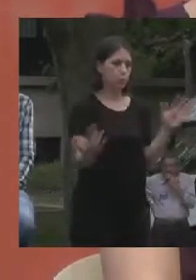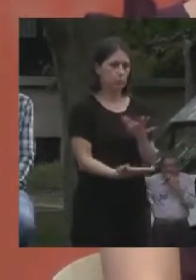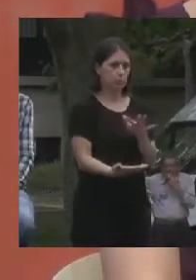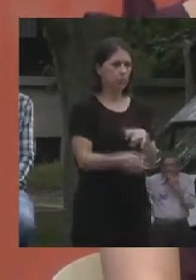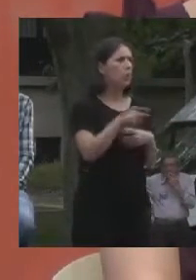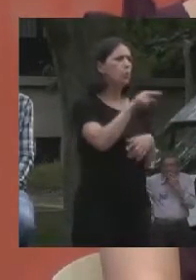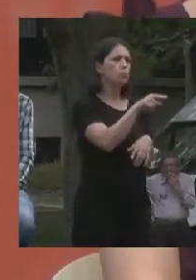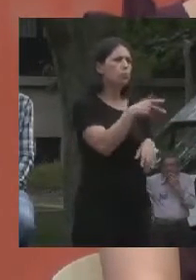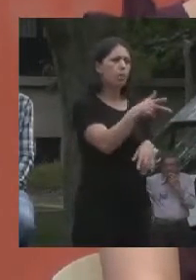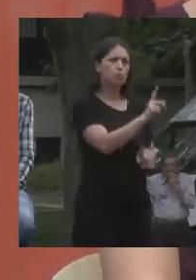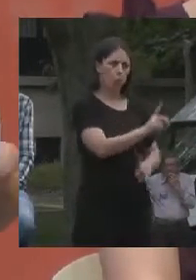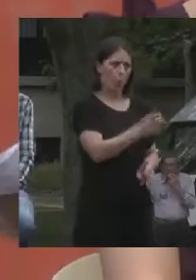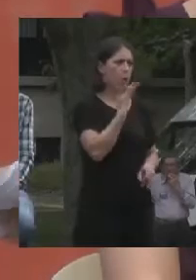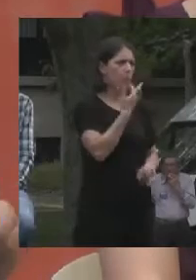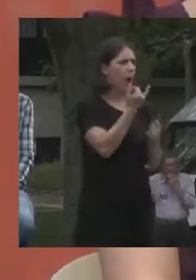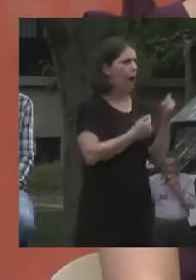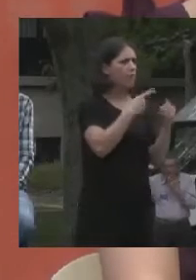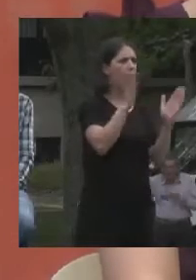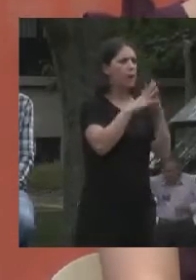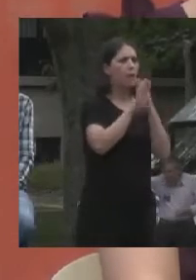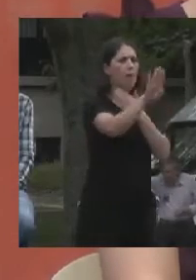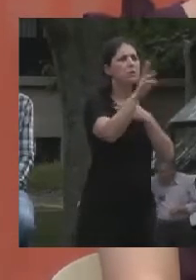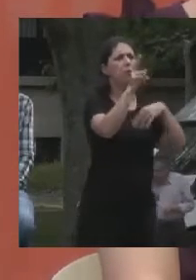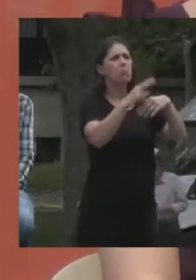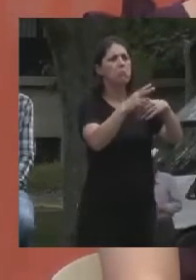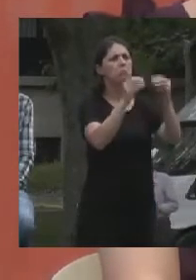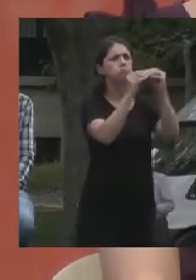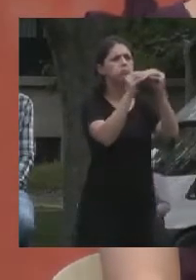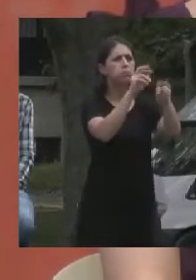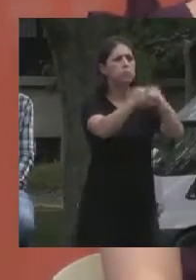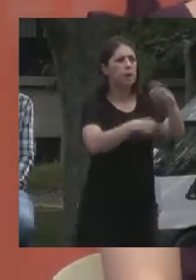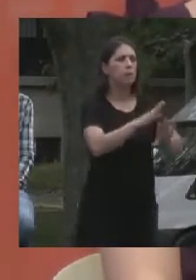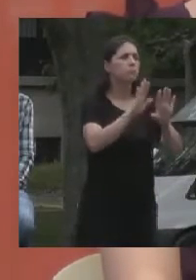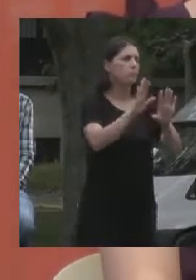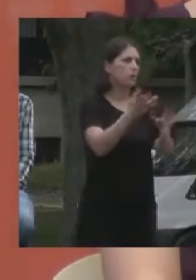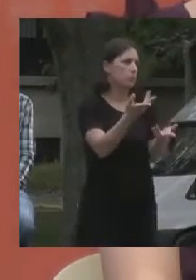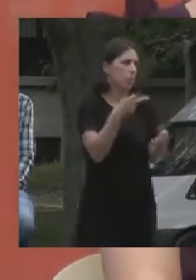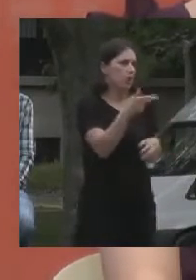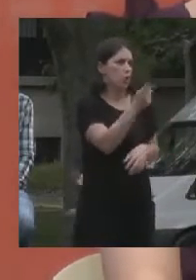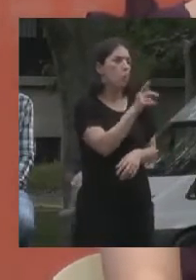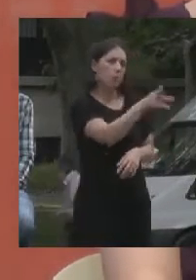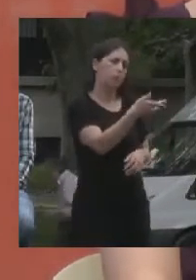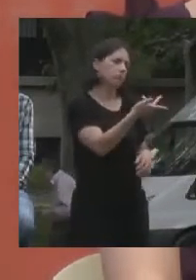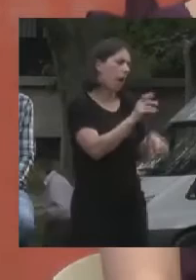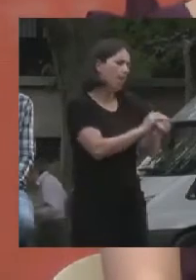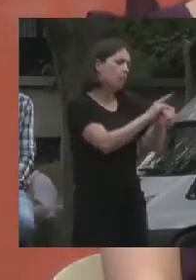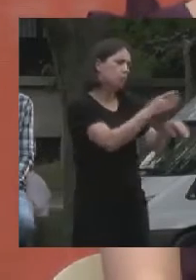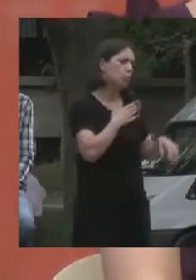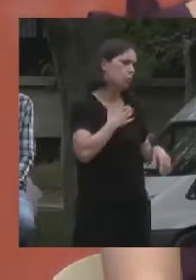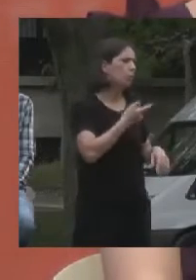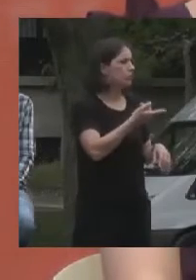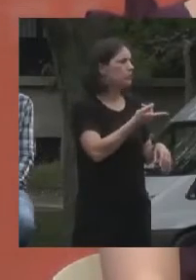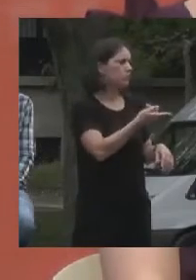que teñas dereito a que che arreglen o que tes diante da casa, o que pasa que ti, como és amigo meu e vas darme o voto, entón eu cho